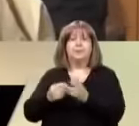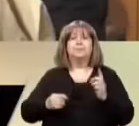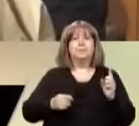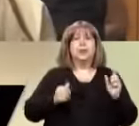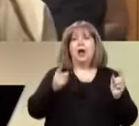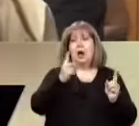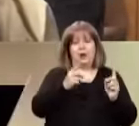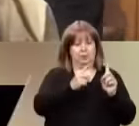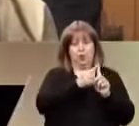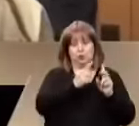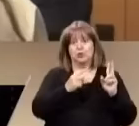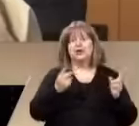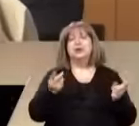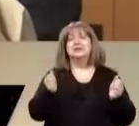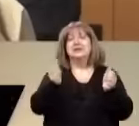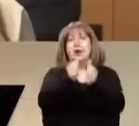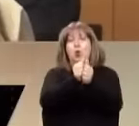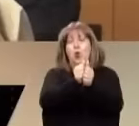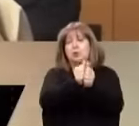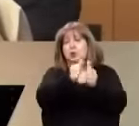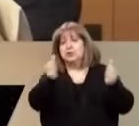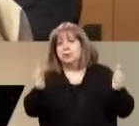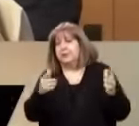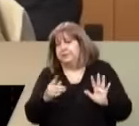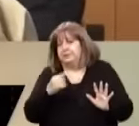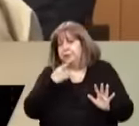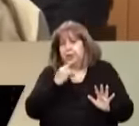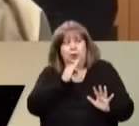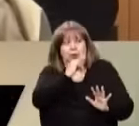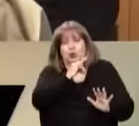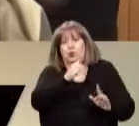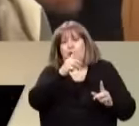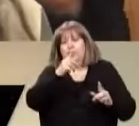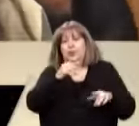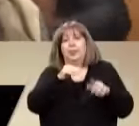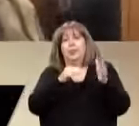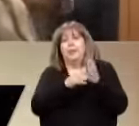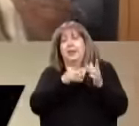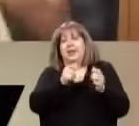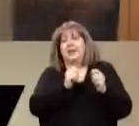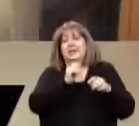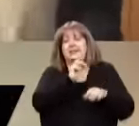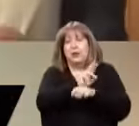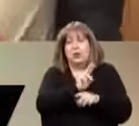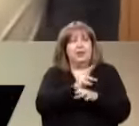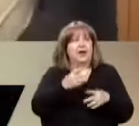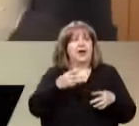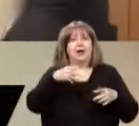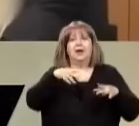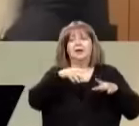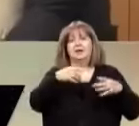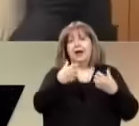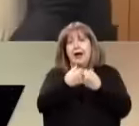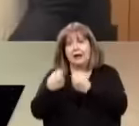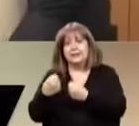Fiscalía, sino que depende de otros organismos, el Servicio Penitenciario, Policía, Seguridad, pero no es algo que nosotros podamos